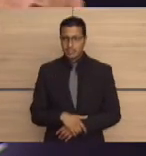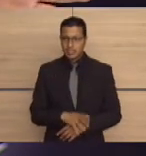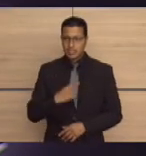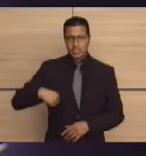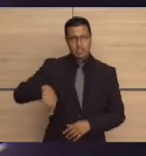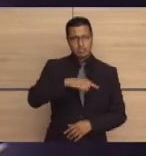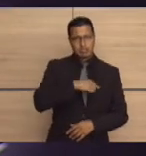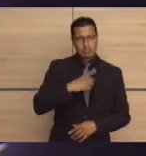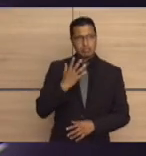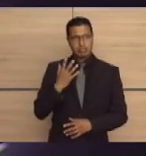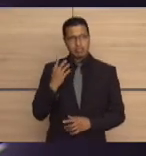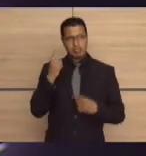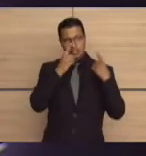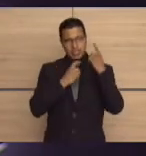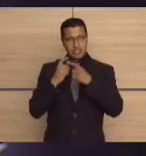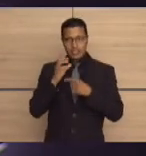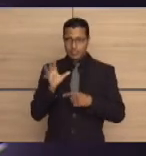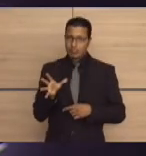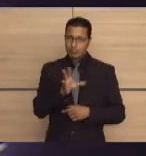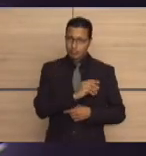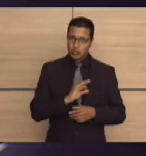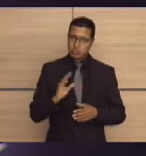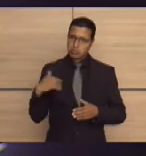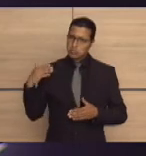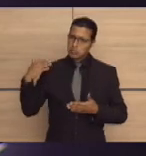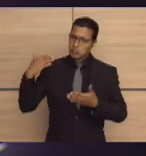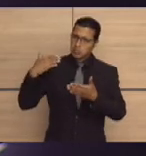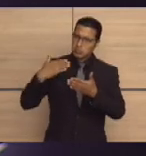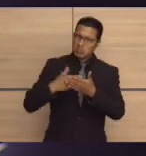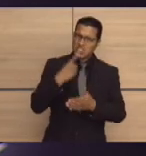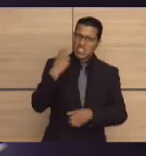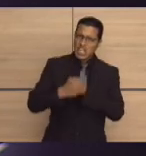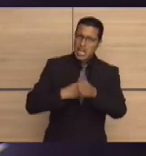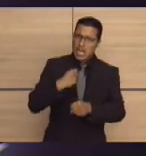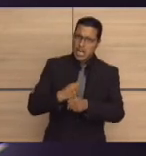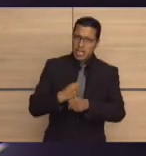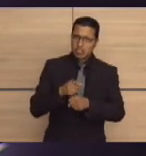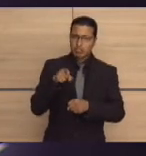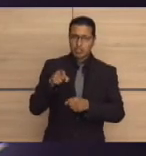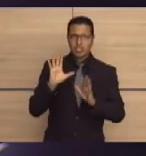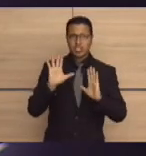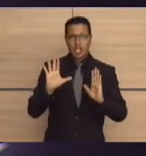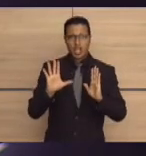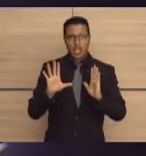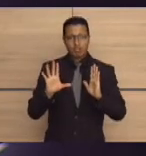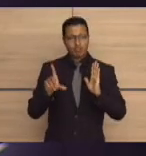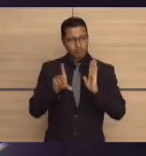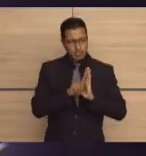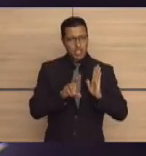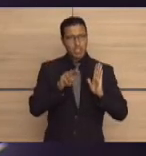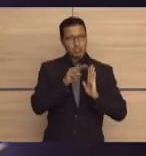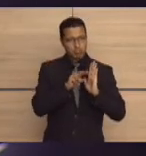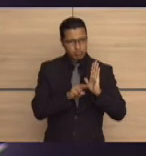que a todos nosotros nos es cara hoy, porque hoy todos tenemos, después de un siglo de Constitución del